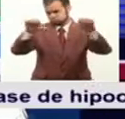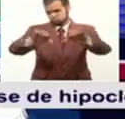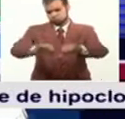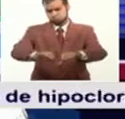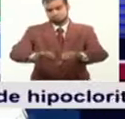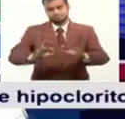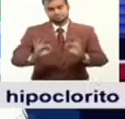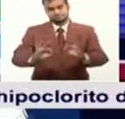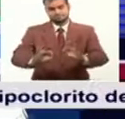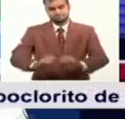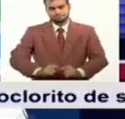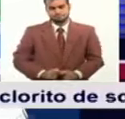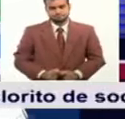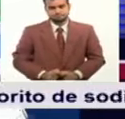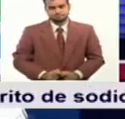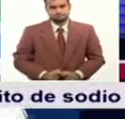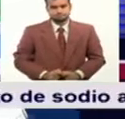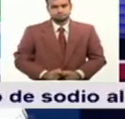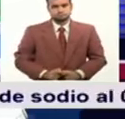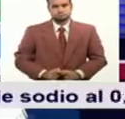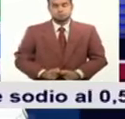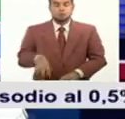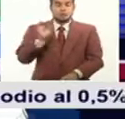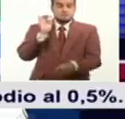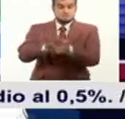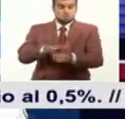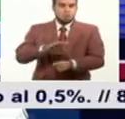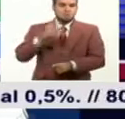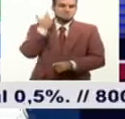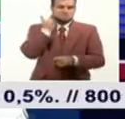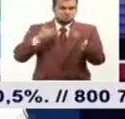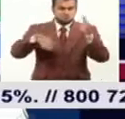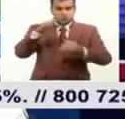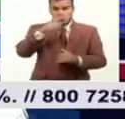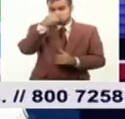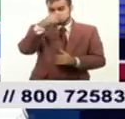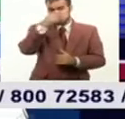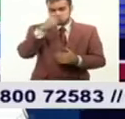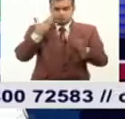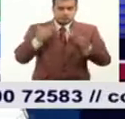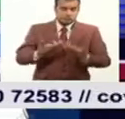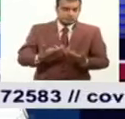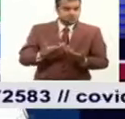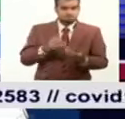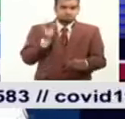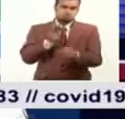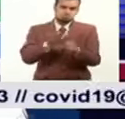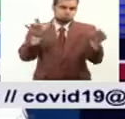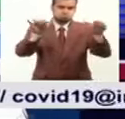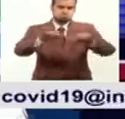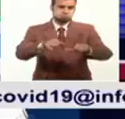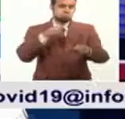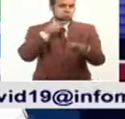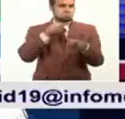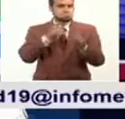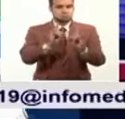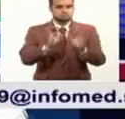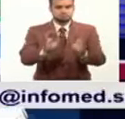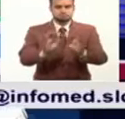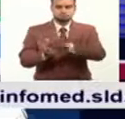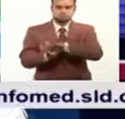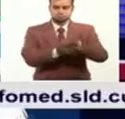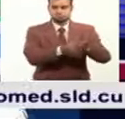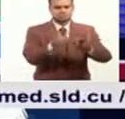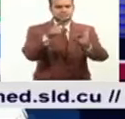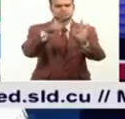que inicialmente con fiebre, secreción nasal y decaimiento. Fallece un paciente de 80 años de edad del